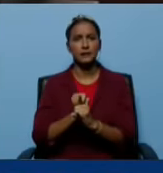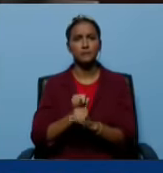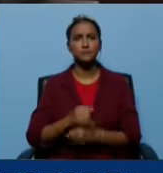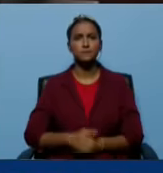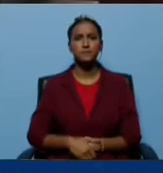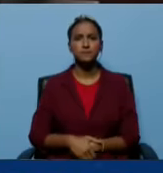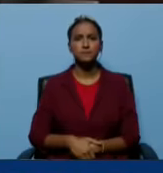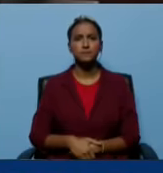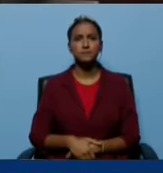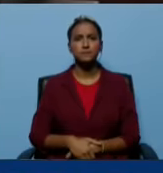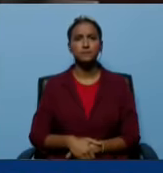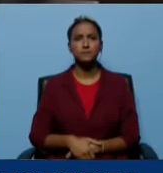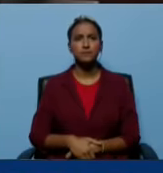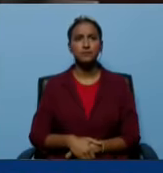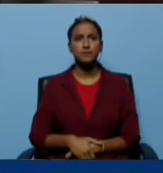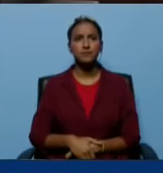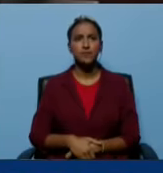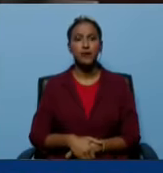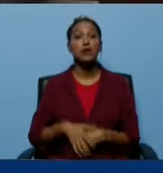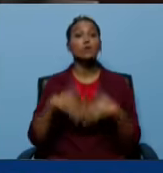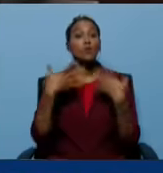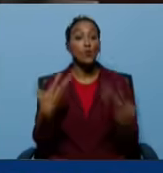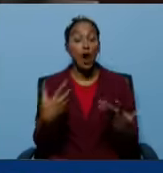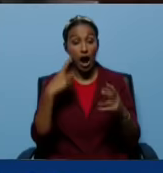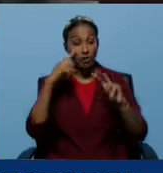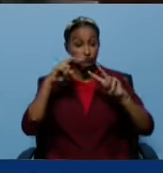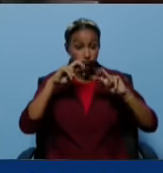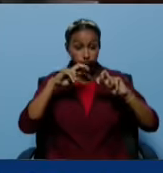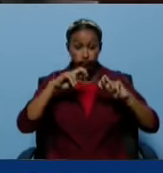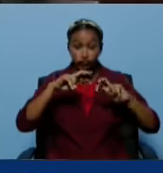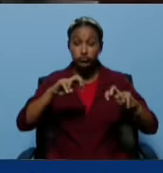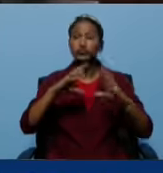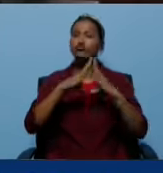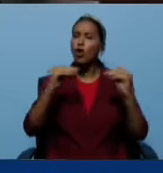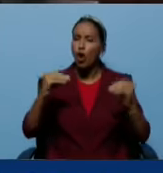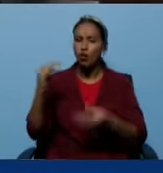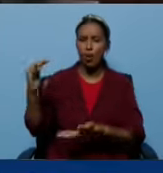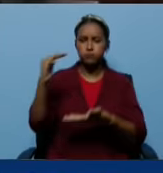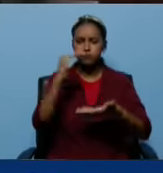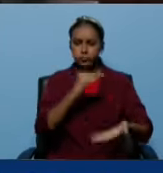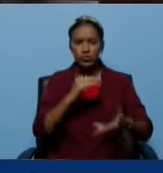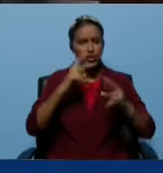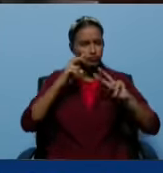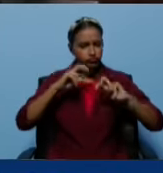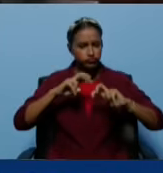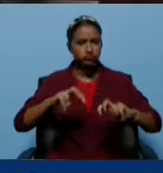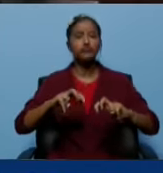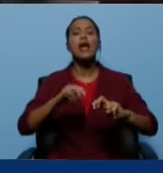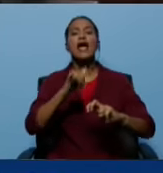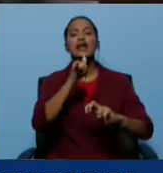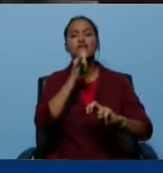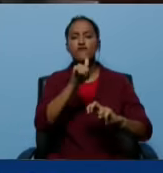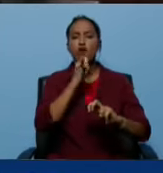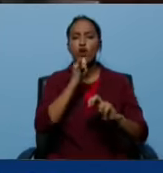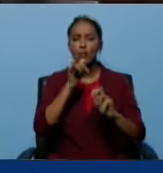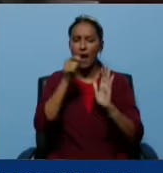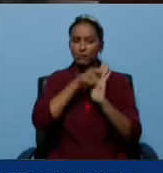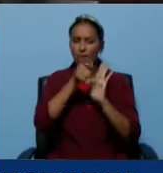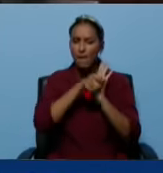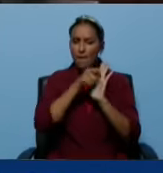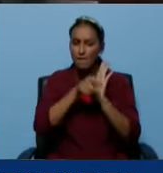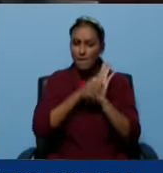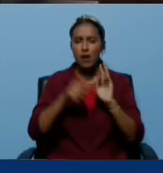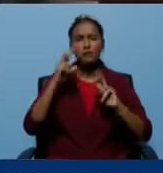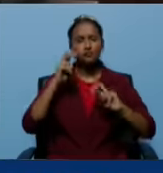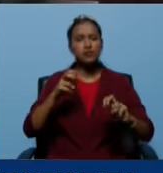cual, una vez examinado el material recolectado, dicho informe determinó textualmente